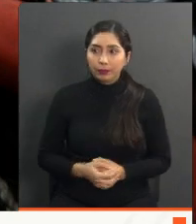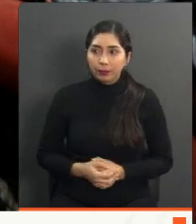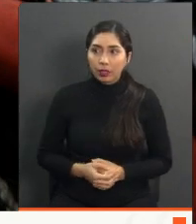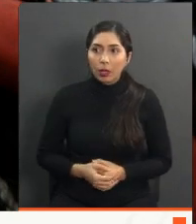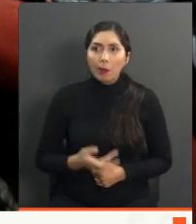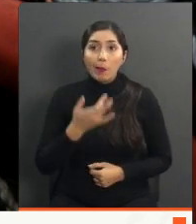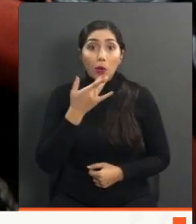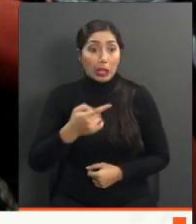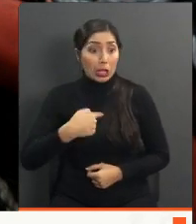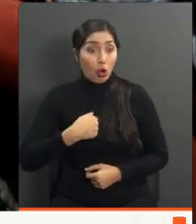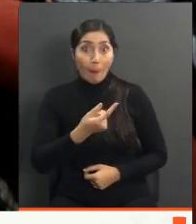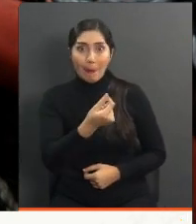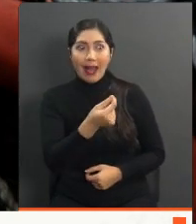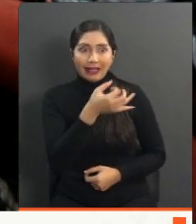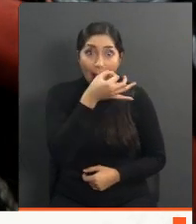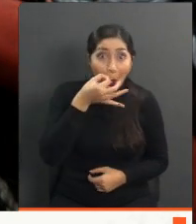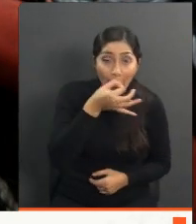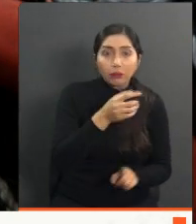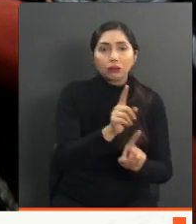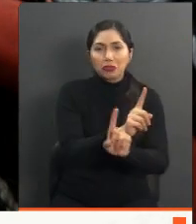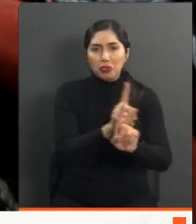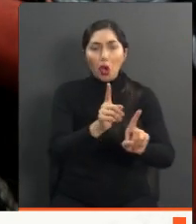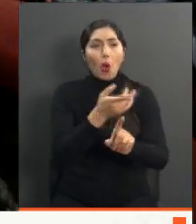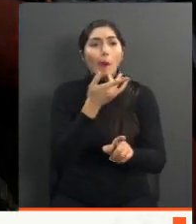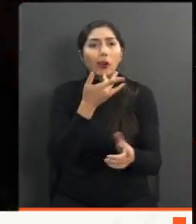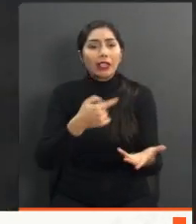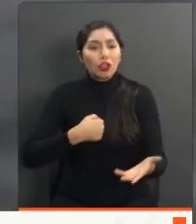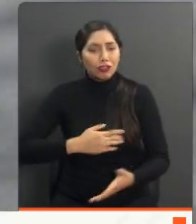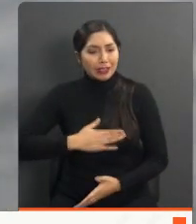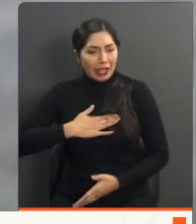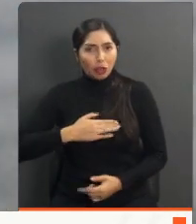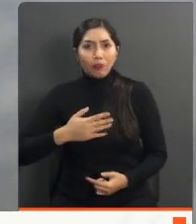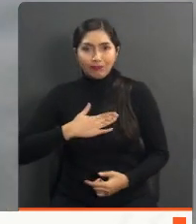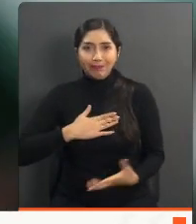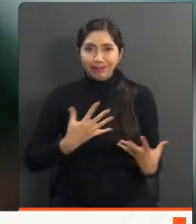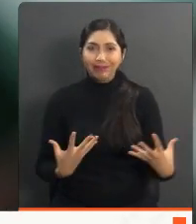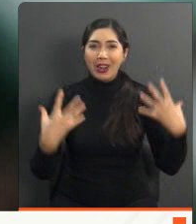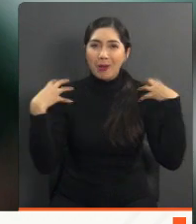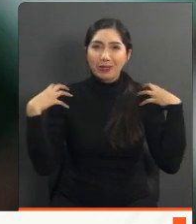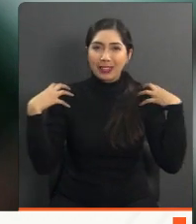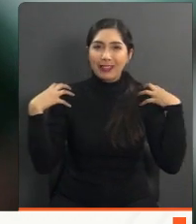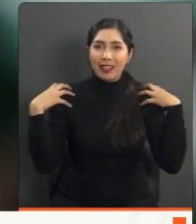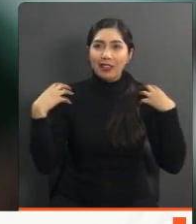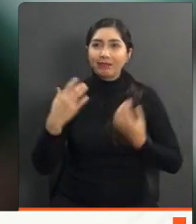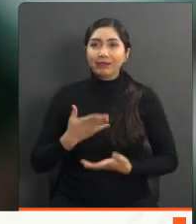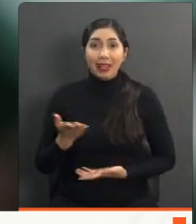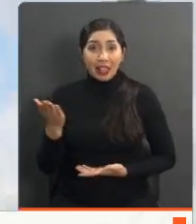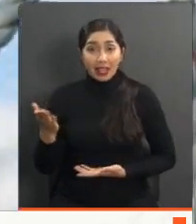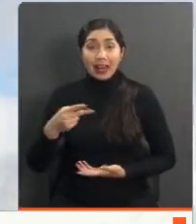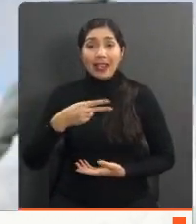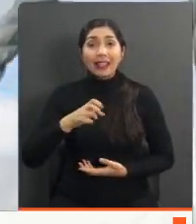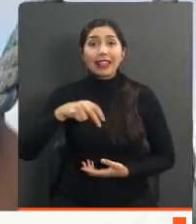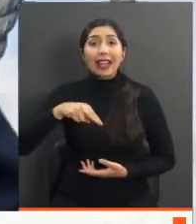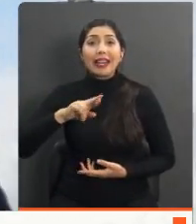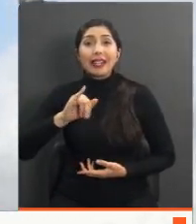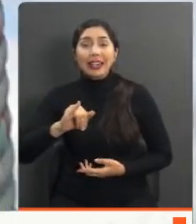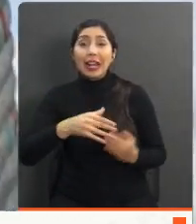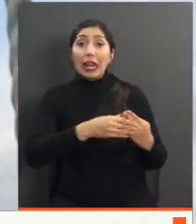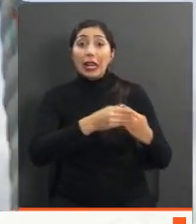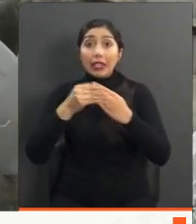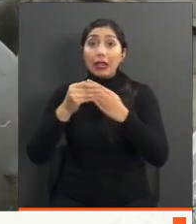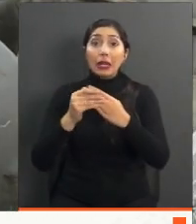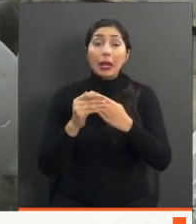estoy ganando plata sino que porque siento que es lo que tengo que hacer sensaciones de henri conocido dirigente de la pesca artesanal